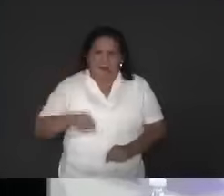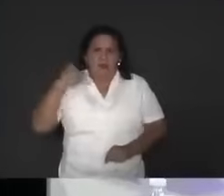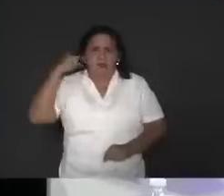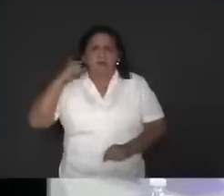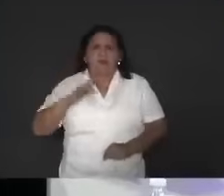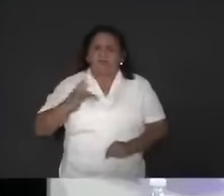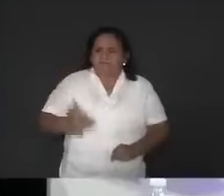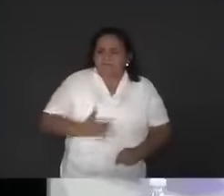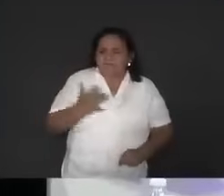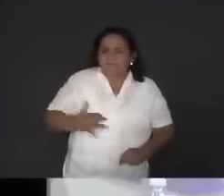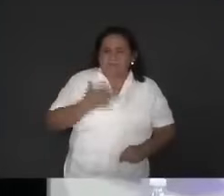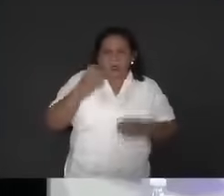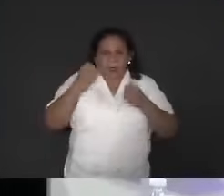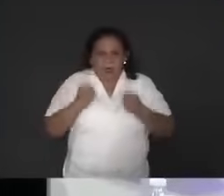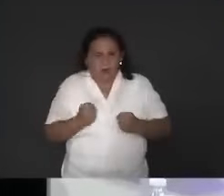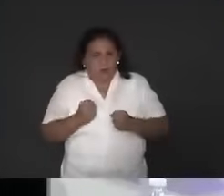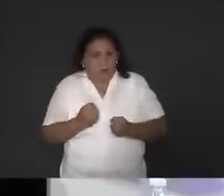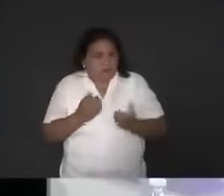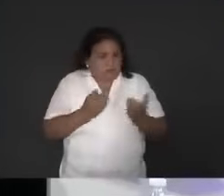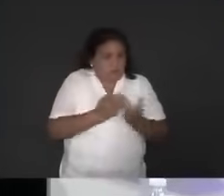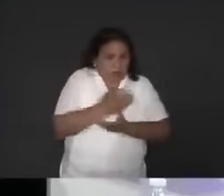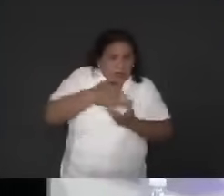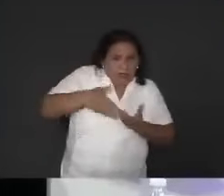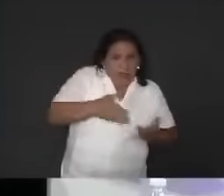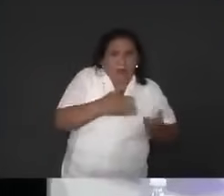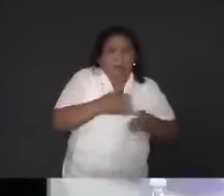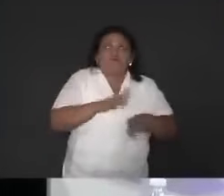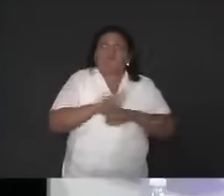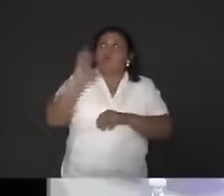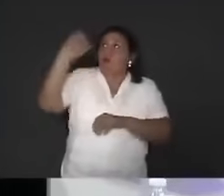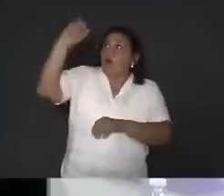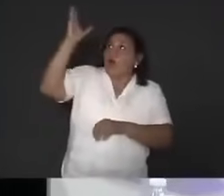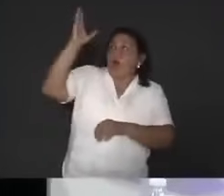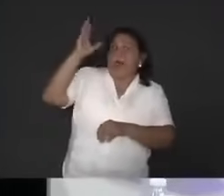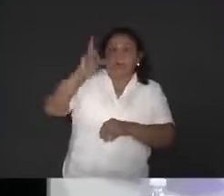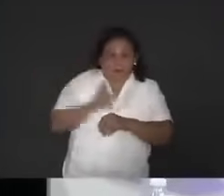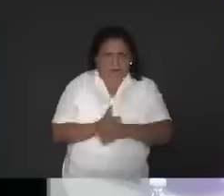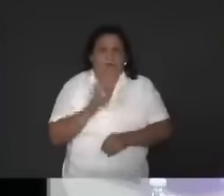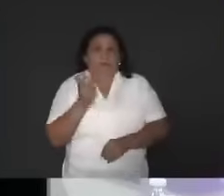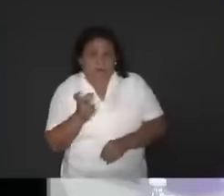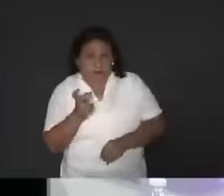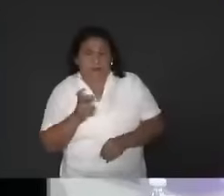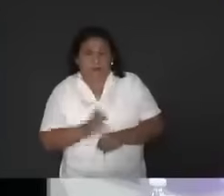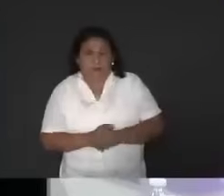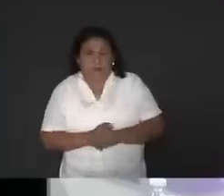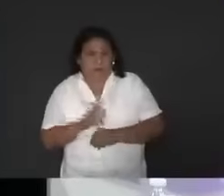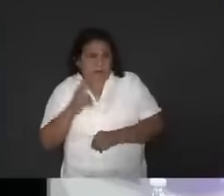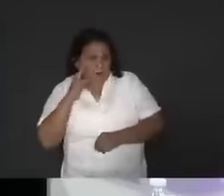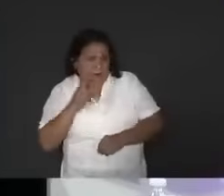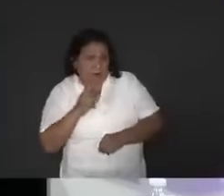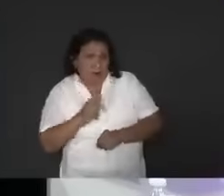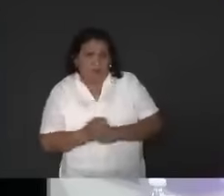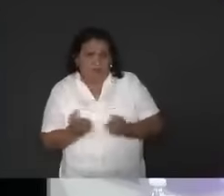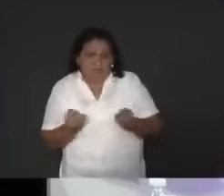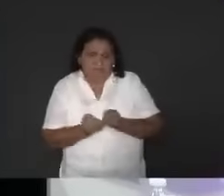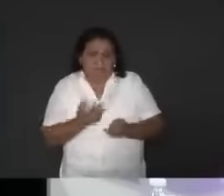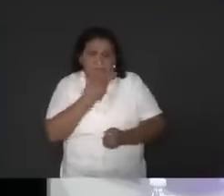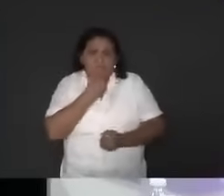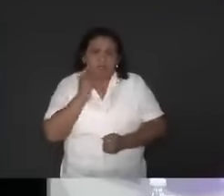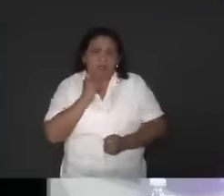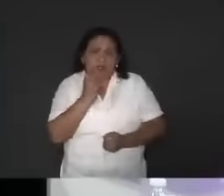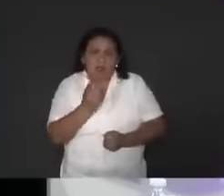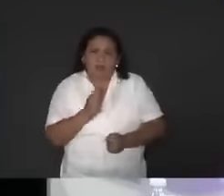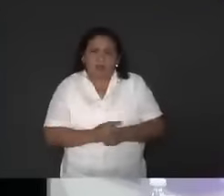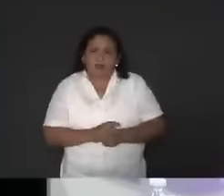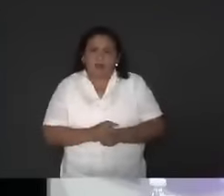se sientan seguras al salir a las calles, con calles más iluminadas. Eso también es perspectiva de género. Además, vamos